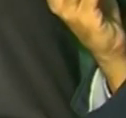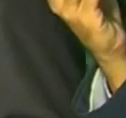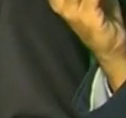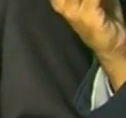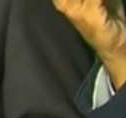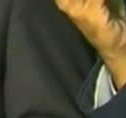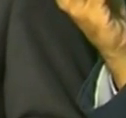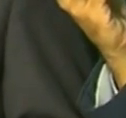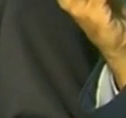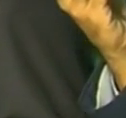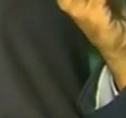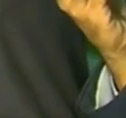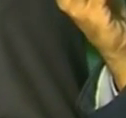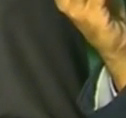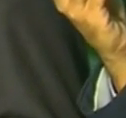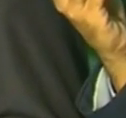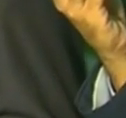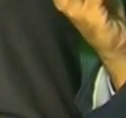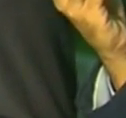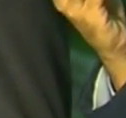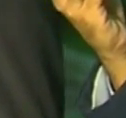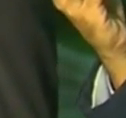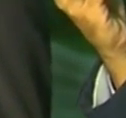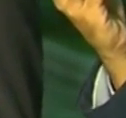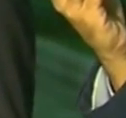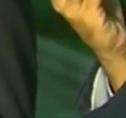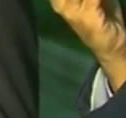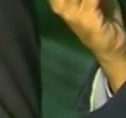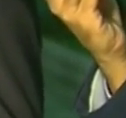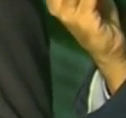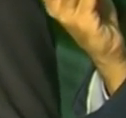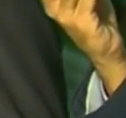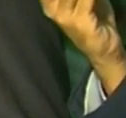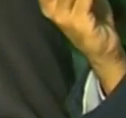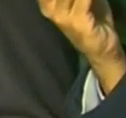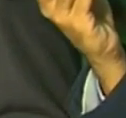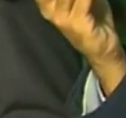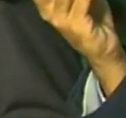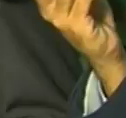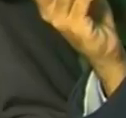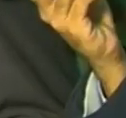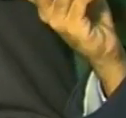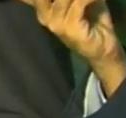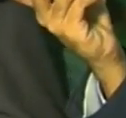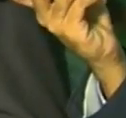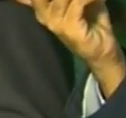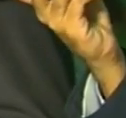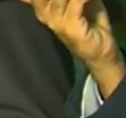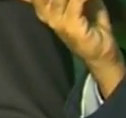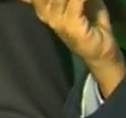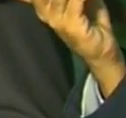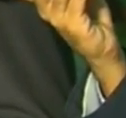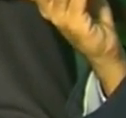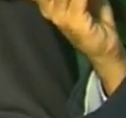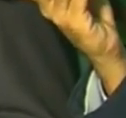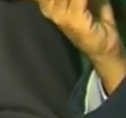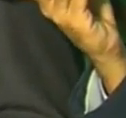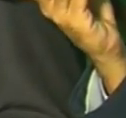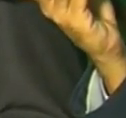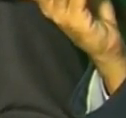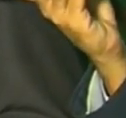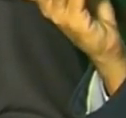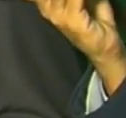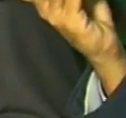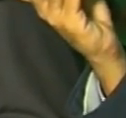costos de producción de un bien o de un servicio determinado. De modo que creemos que es una ley que